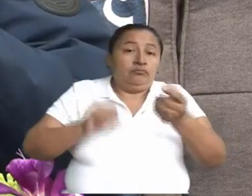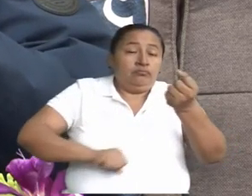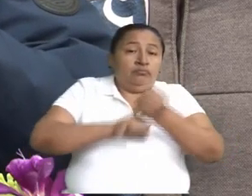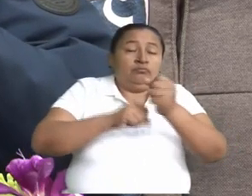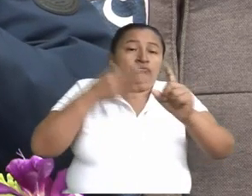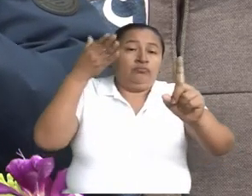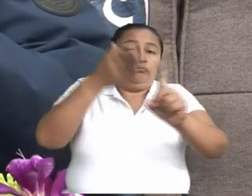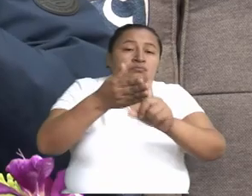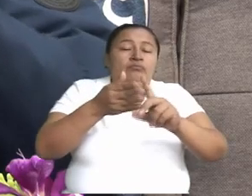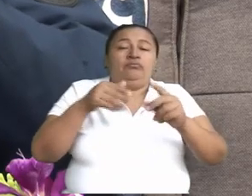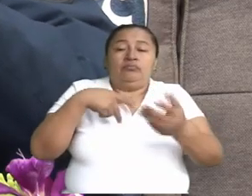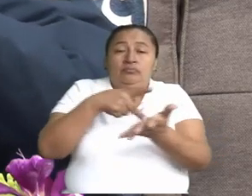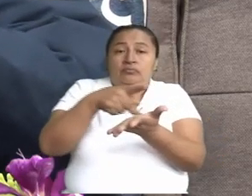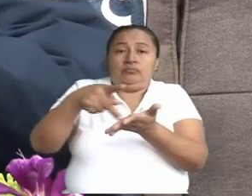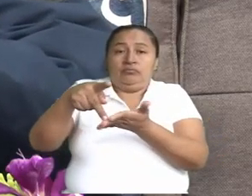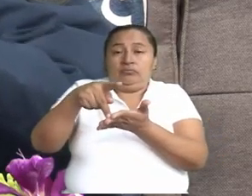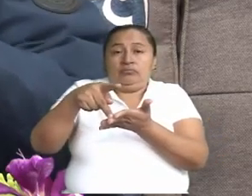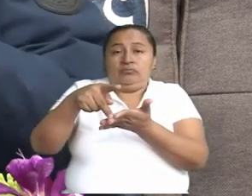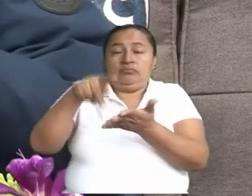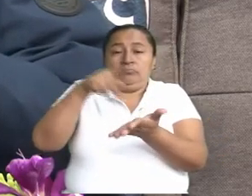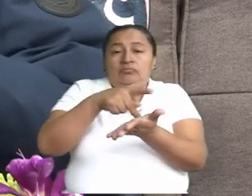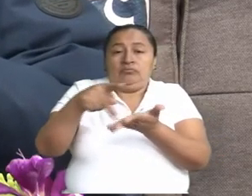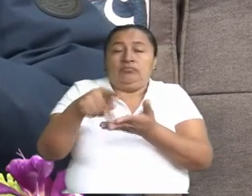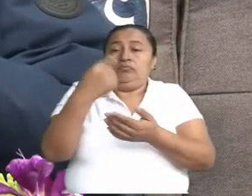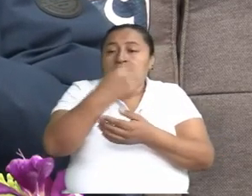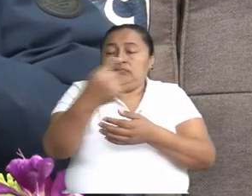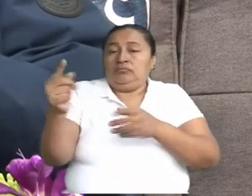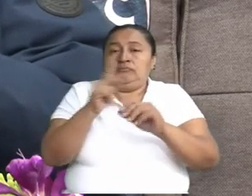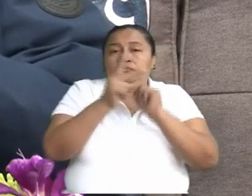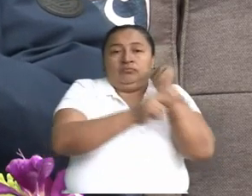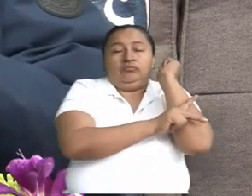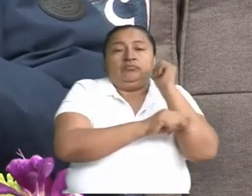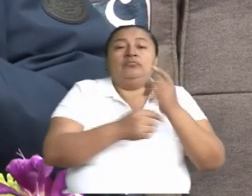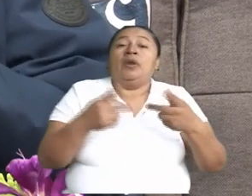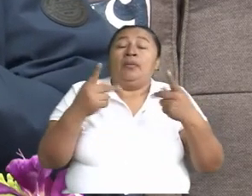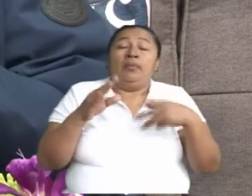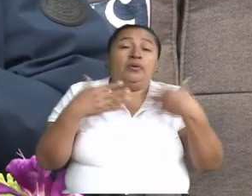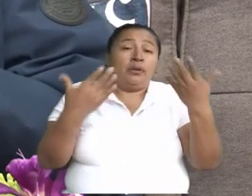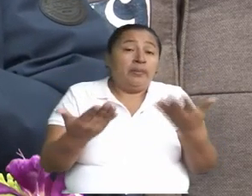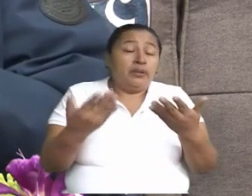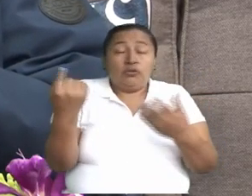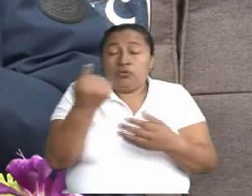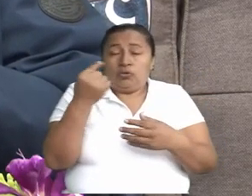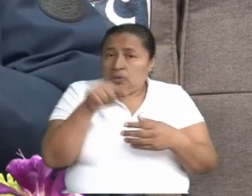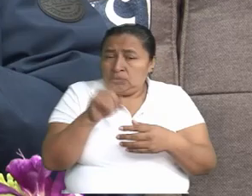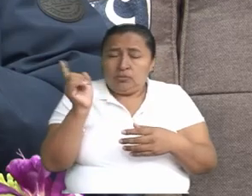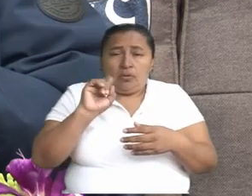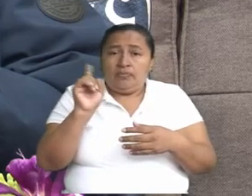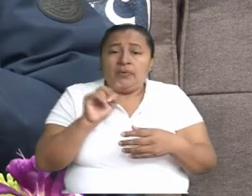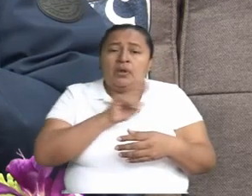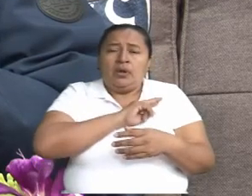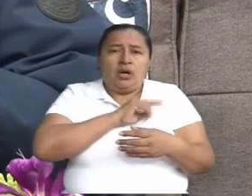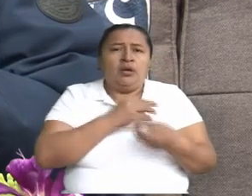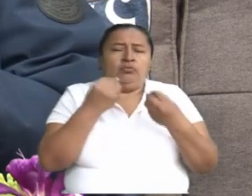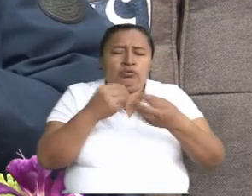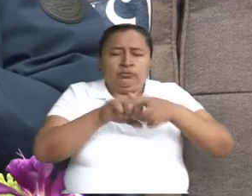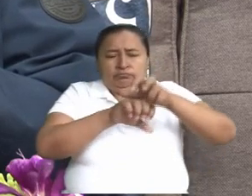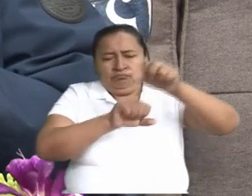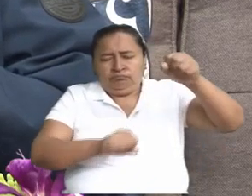los partidos a cada país. Además que no solo es eso, pues, hay muchas